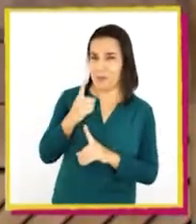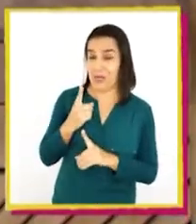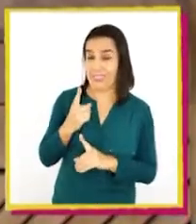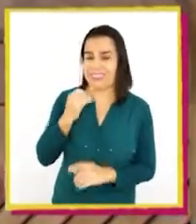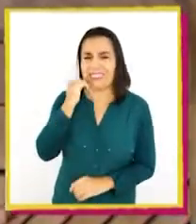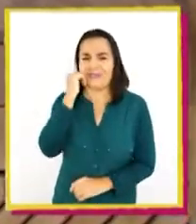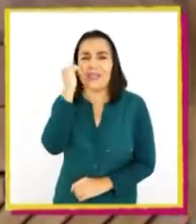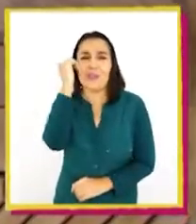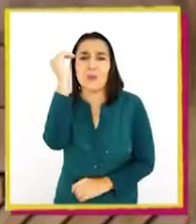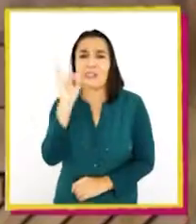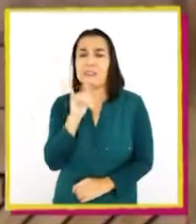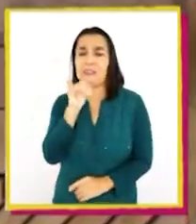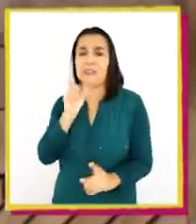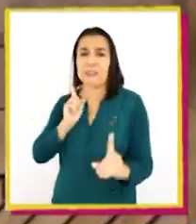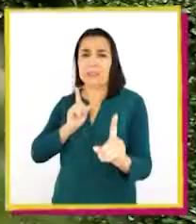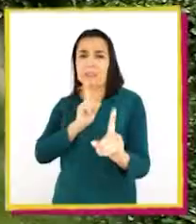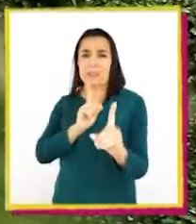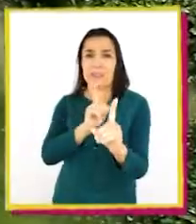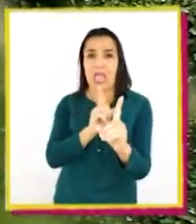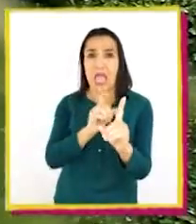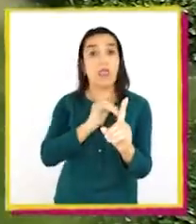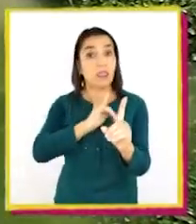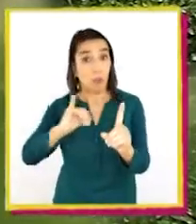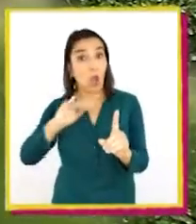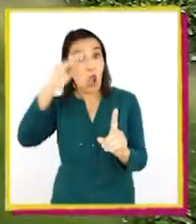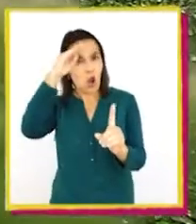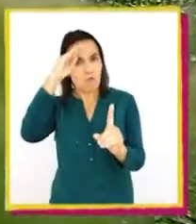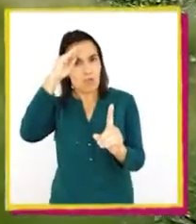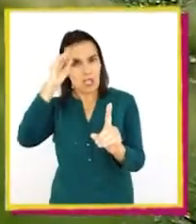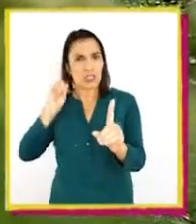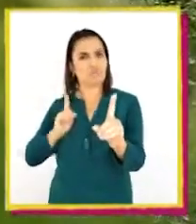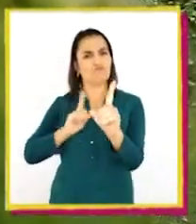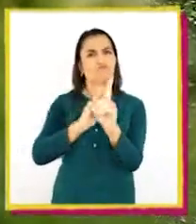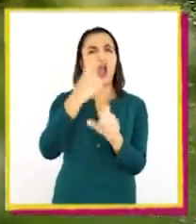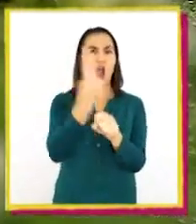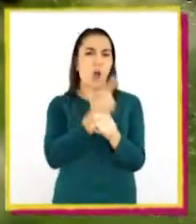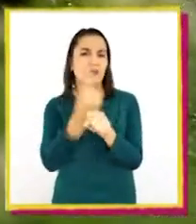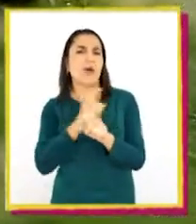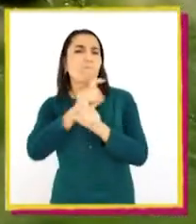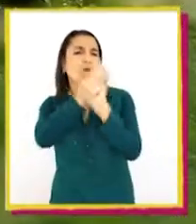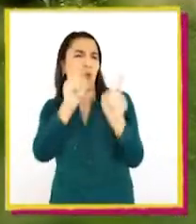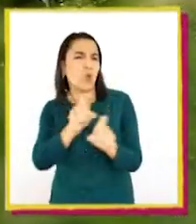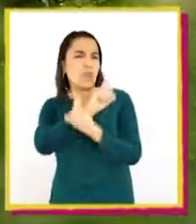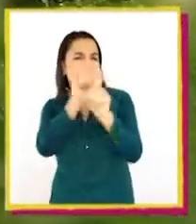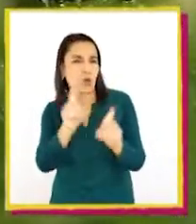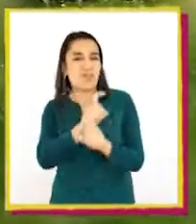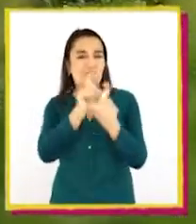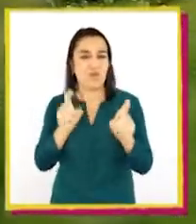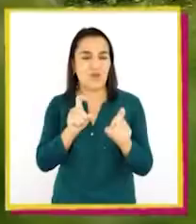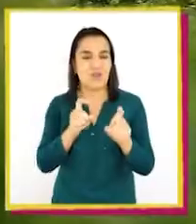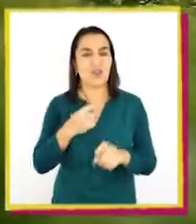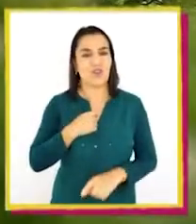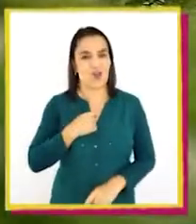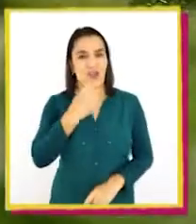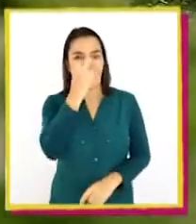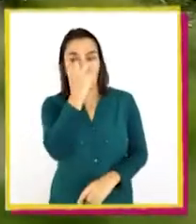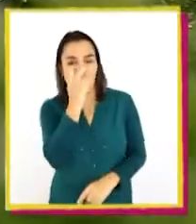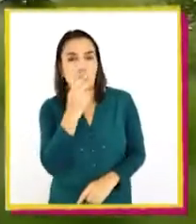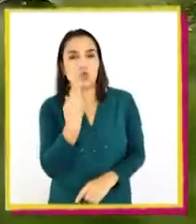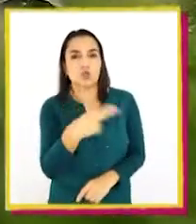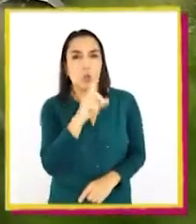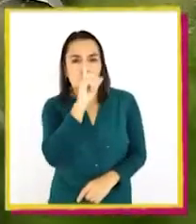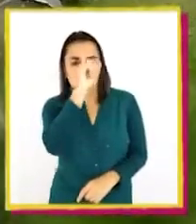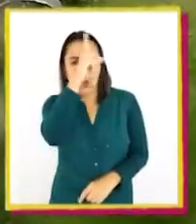vergüenza. No sé bien cómo acercarme, pero cuando entro en confianza, no puedo parar de hacerle preguntas, porque me da curiosidad saber